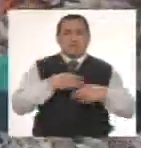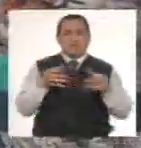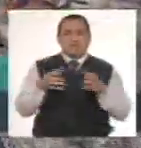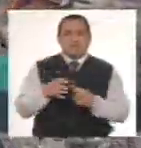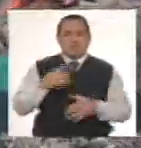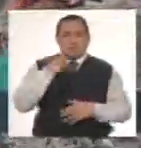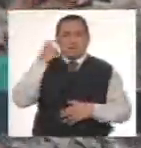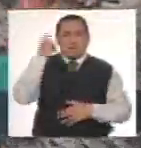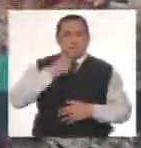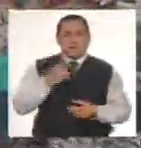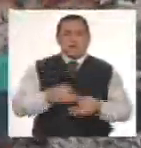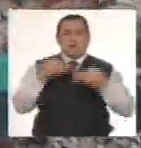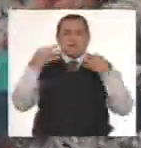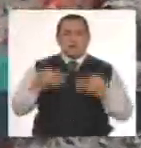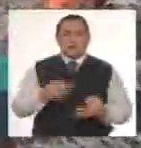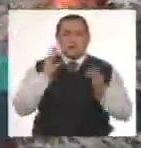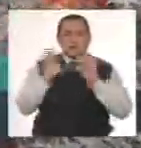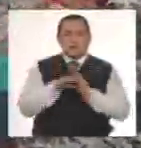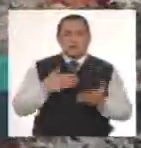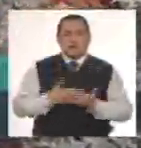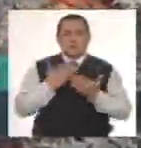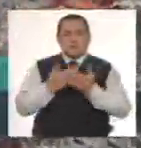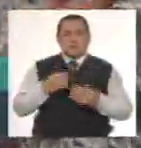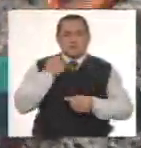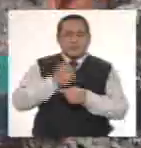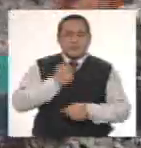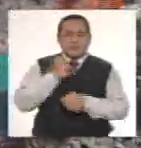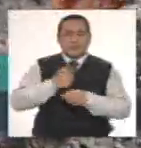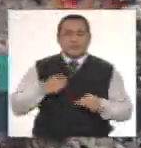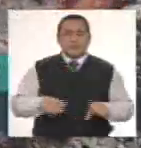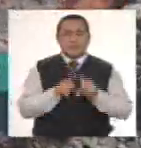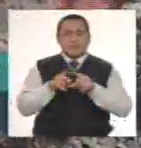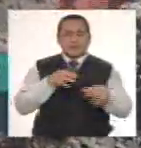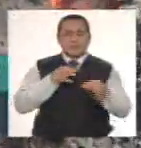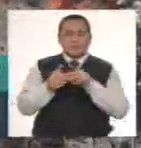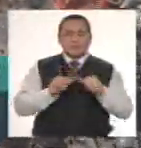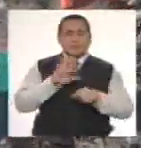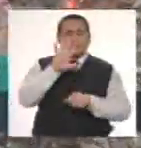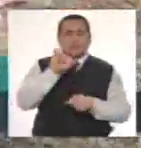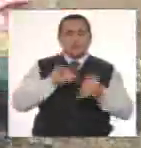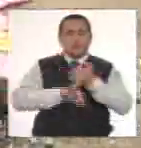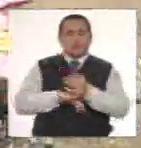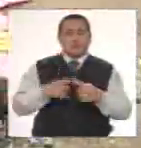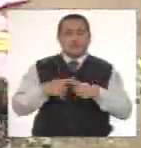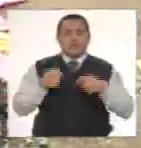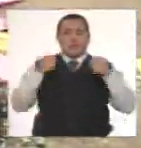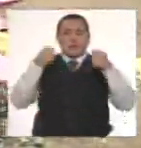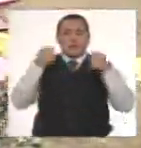Comercial confirmaron la paralización de sus labores este 5 de septiembre.